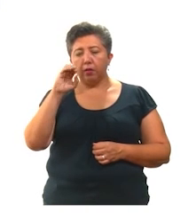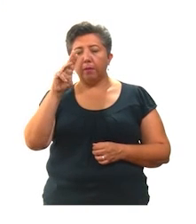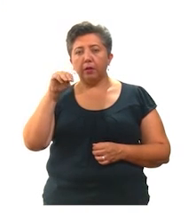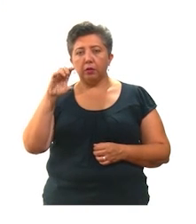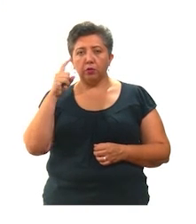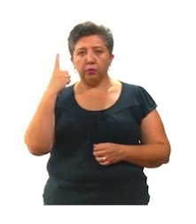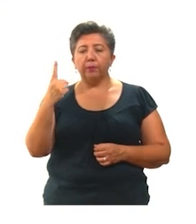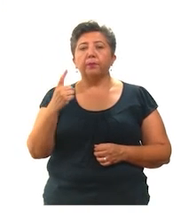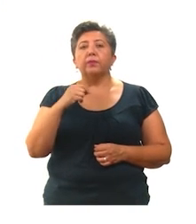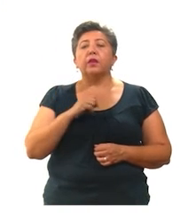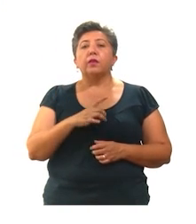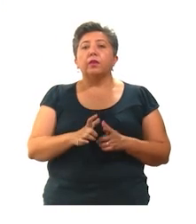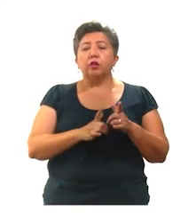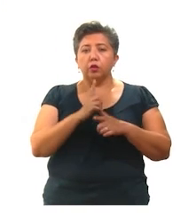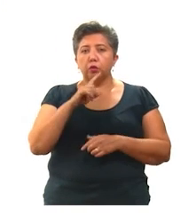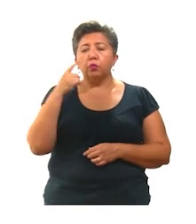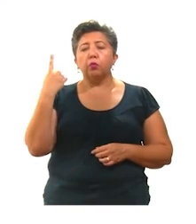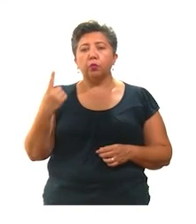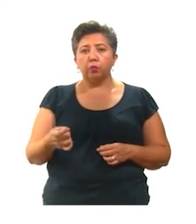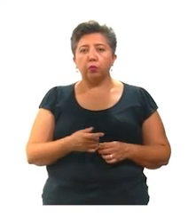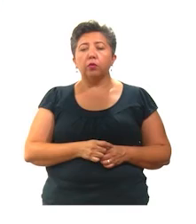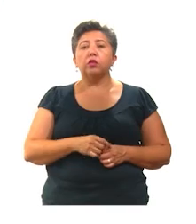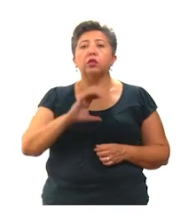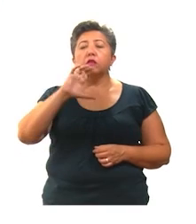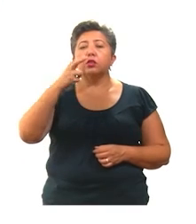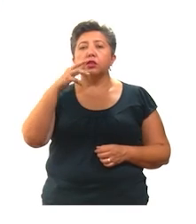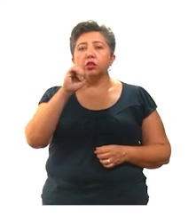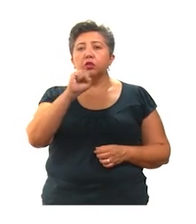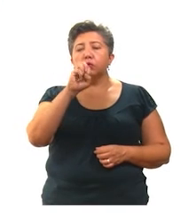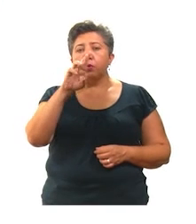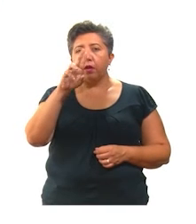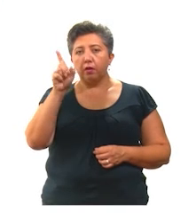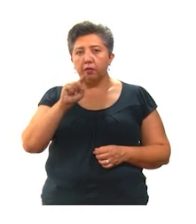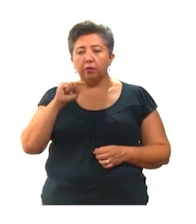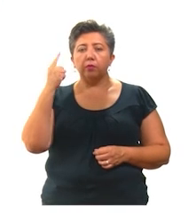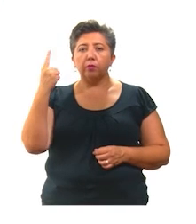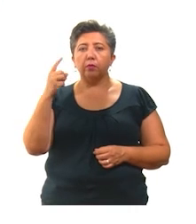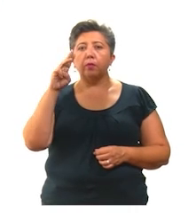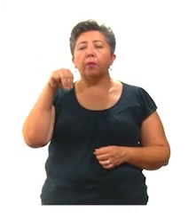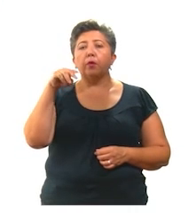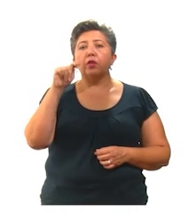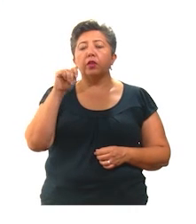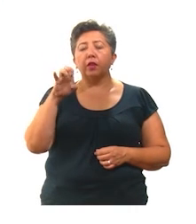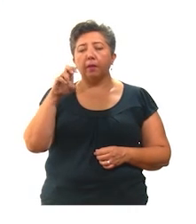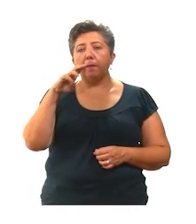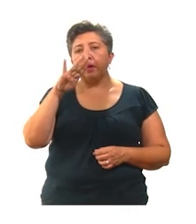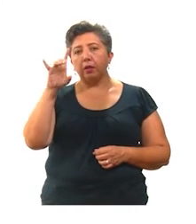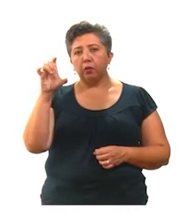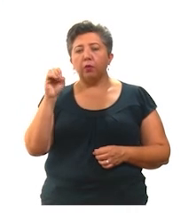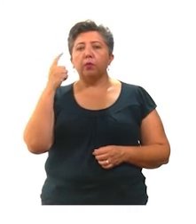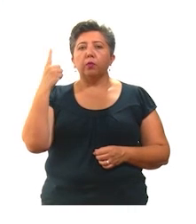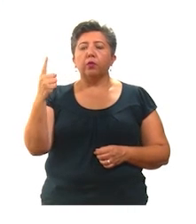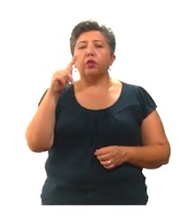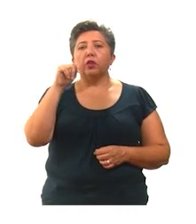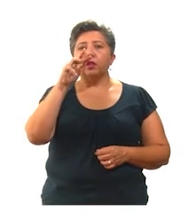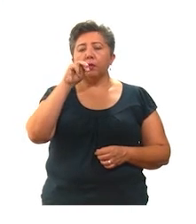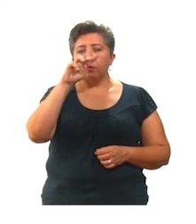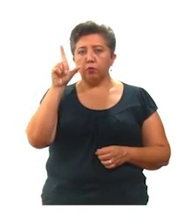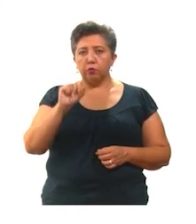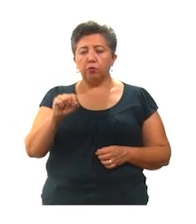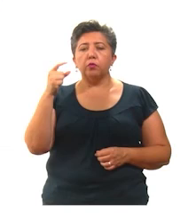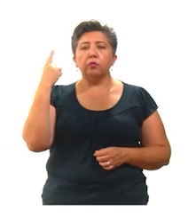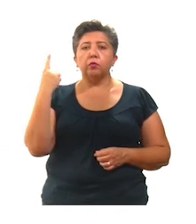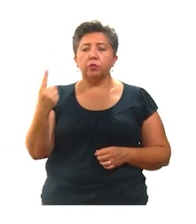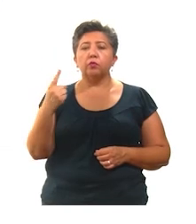Juntulule, Jetzel, Yaniko. Matubuktyole, Kajanelo, Kalano. Yeteel, Tuzatanta, Albishanilo. Tumino, Zakiahilo. Umola, Yel, Toholal. Helvish, Soku,